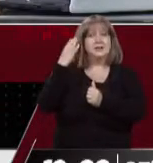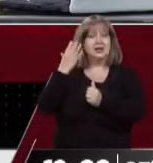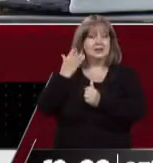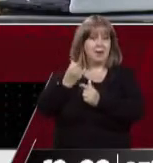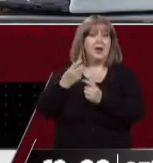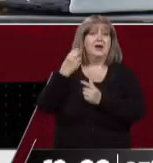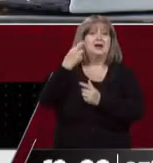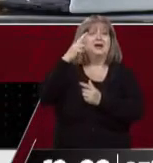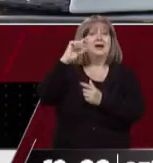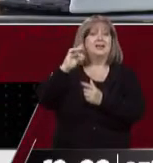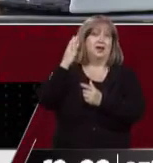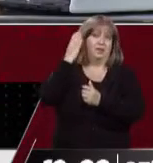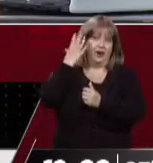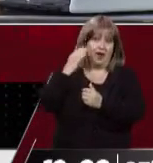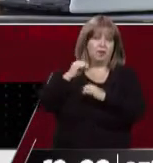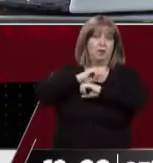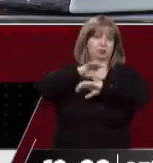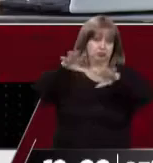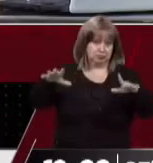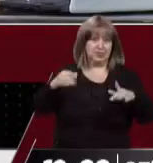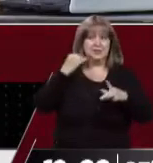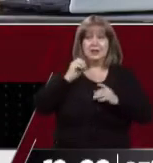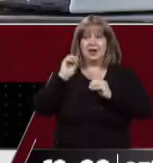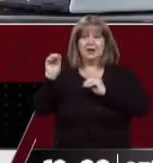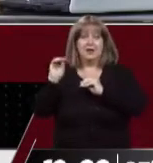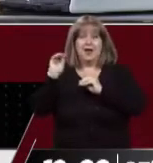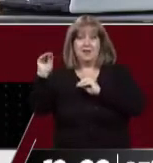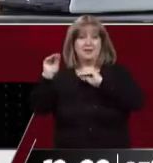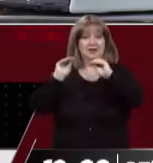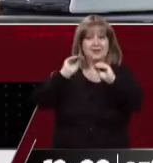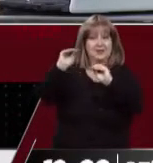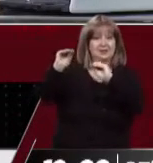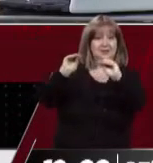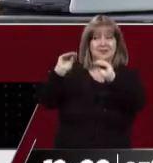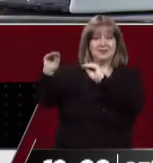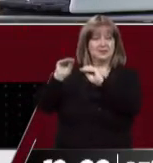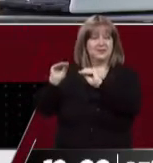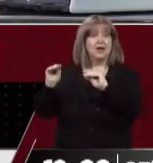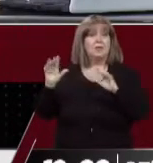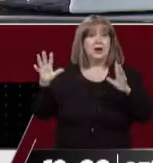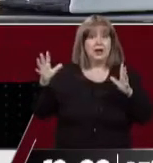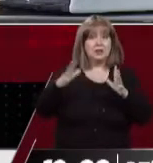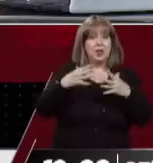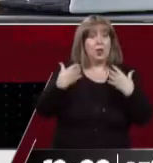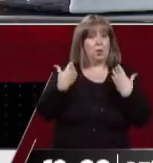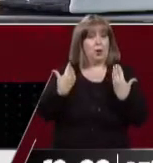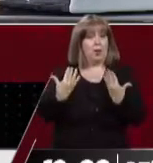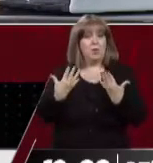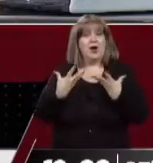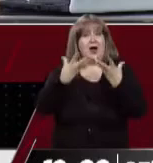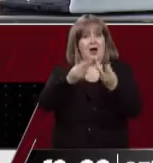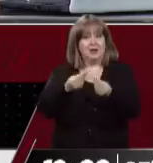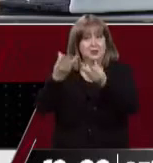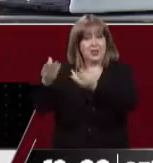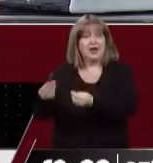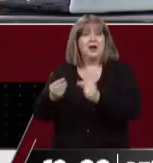movimiento muy grande, sí, donde nos estamos pasando la posta uno con otros para poder llegar y para poder que todos, ¿no?, puedan tener la posibilidad de ayudar, porque